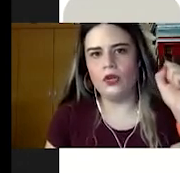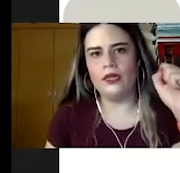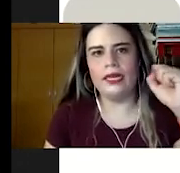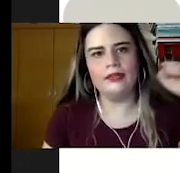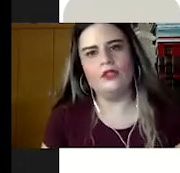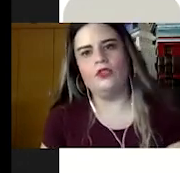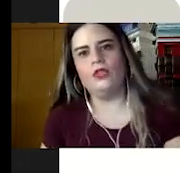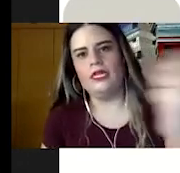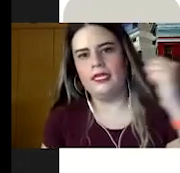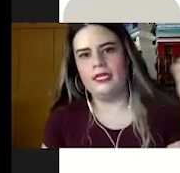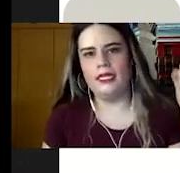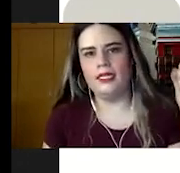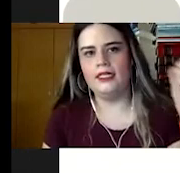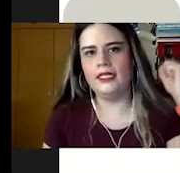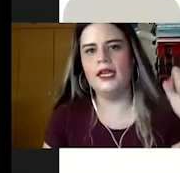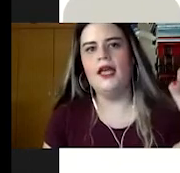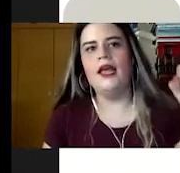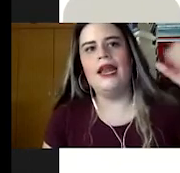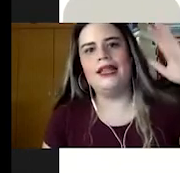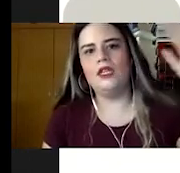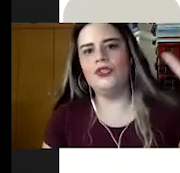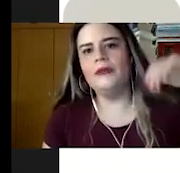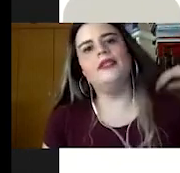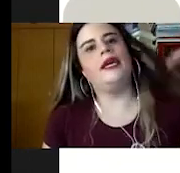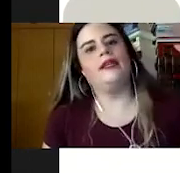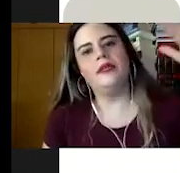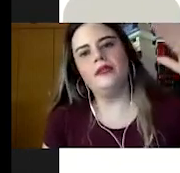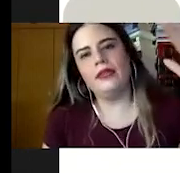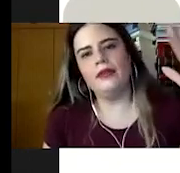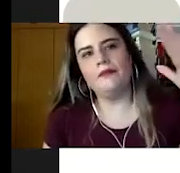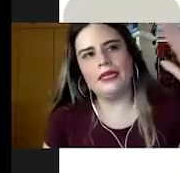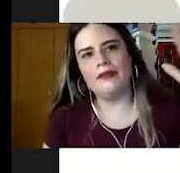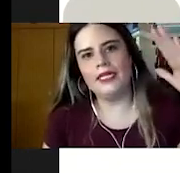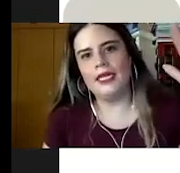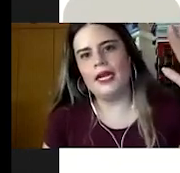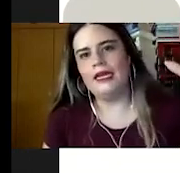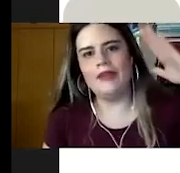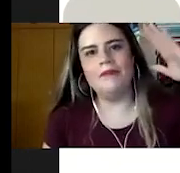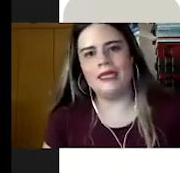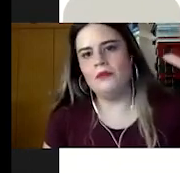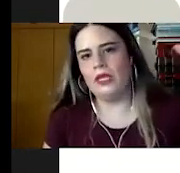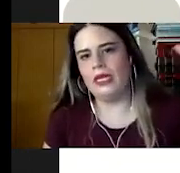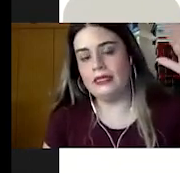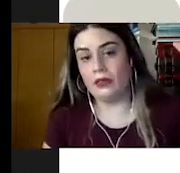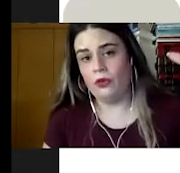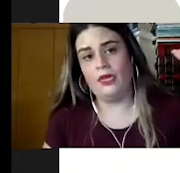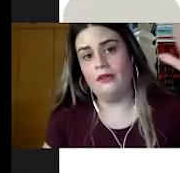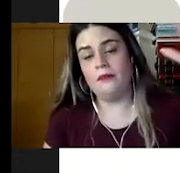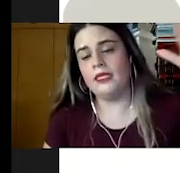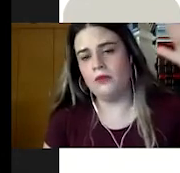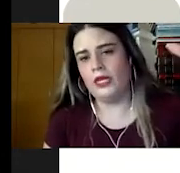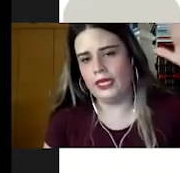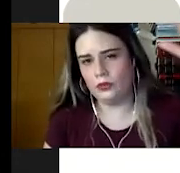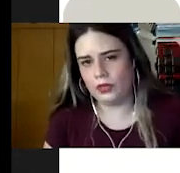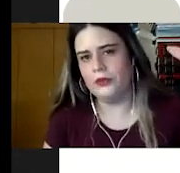gestor entre todas las secretarías. Es decir, la dirección de Agenda 2030 pasaba a estar al nivel máximo del Estado, al nivel